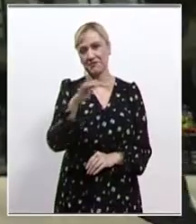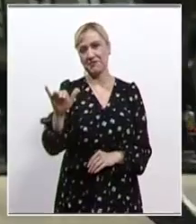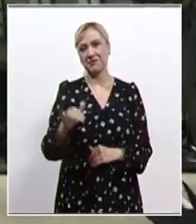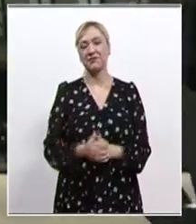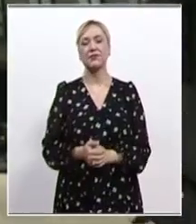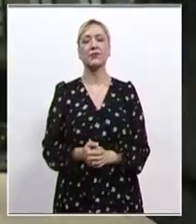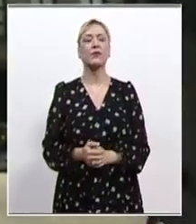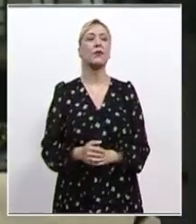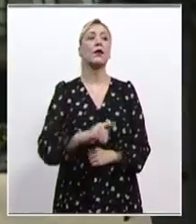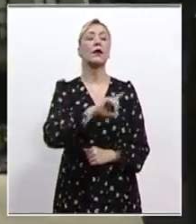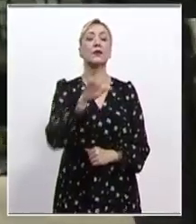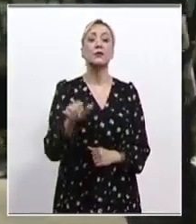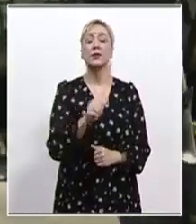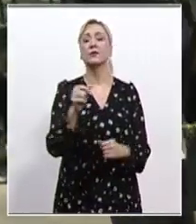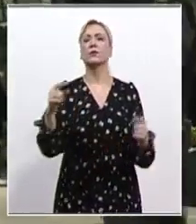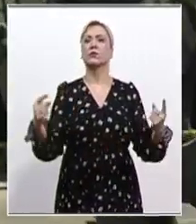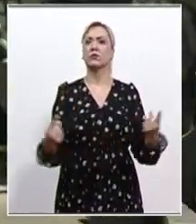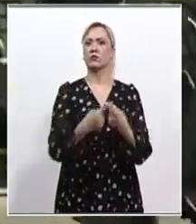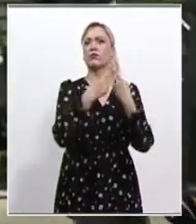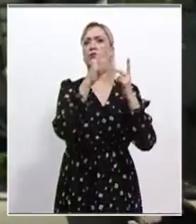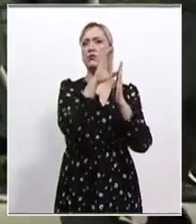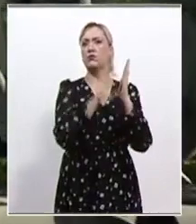Pleno en la acción de inconstitucionalidad